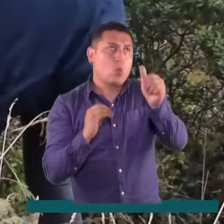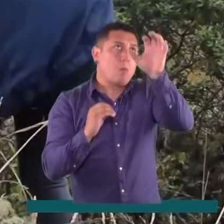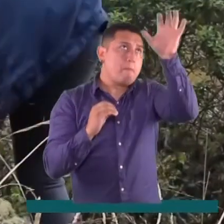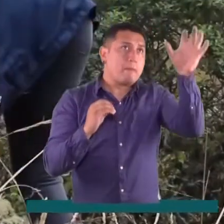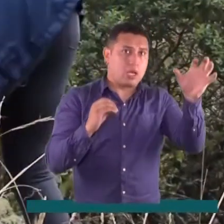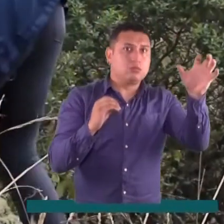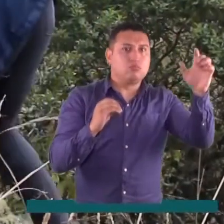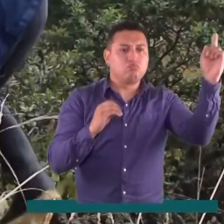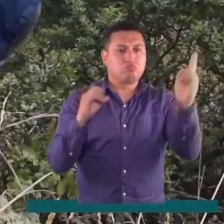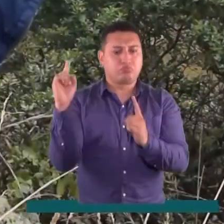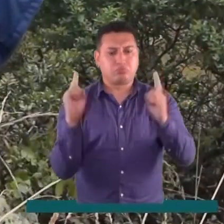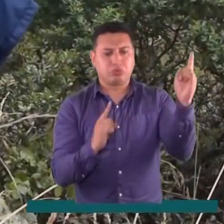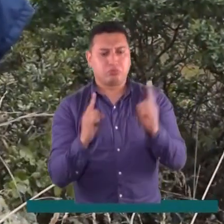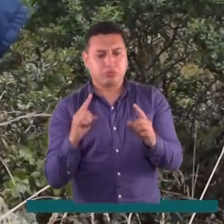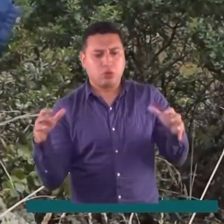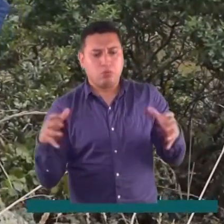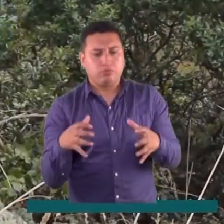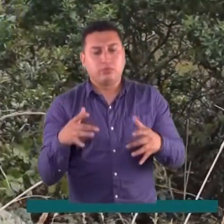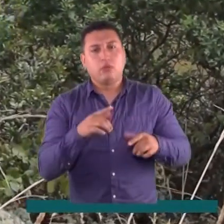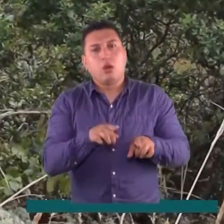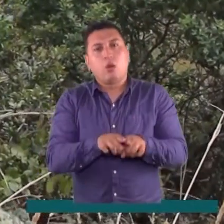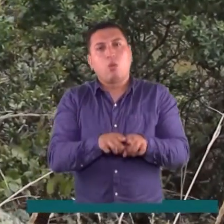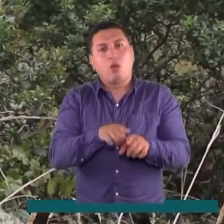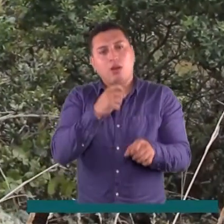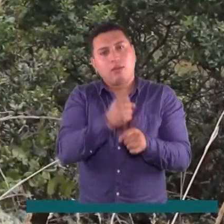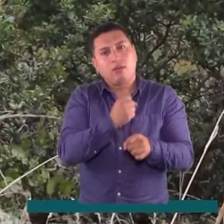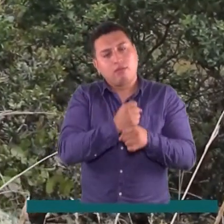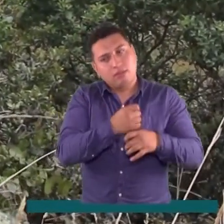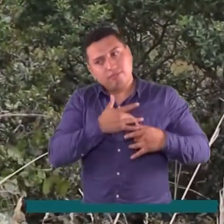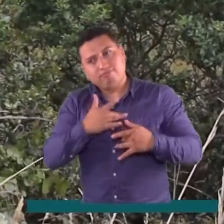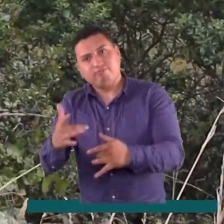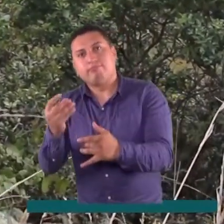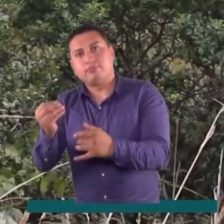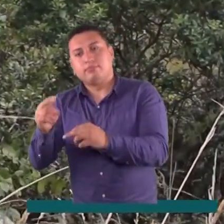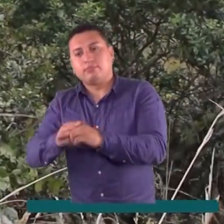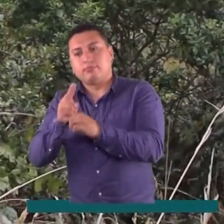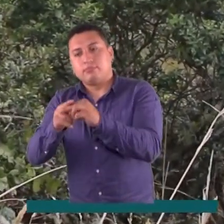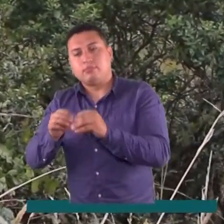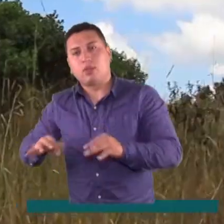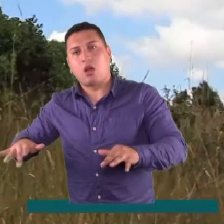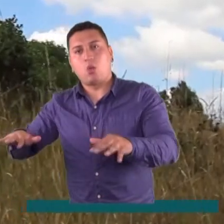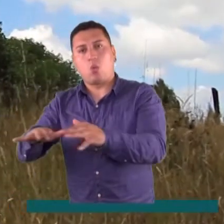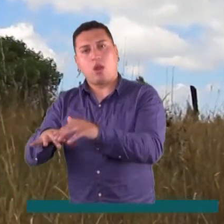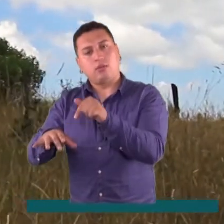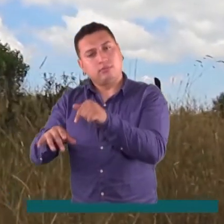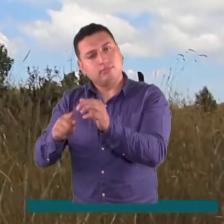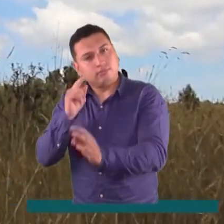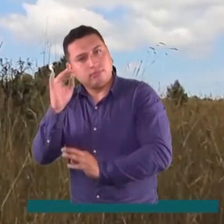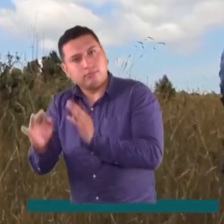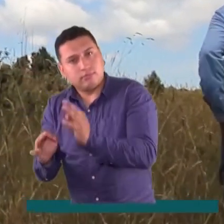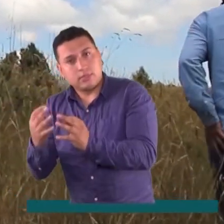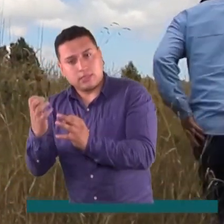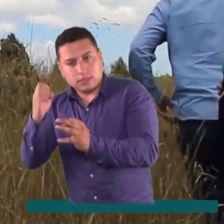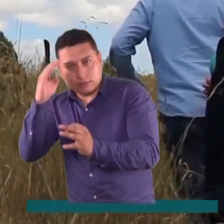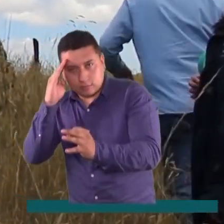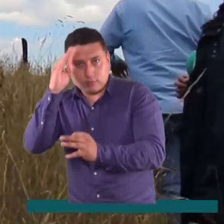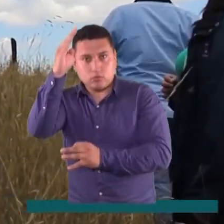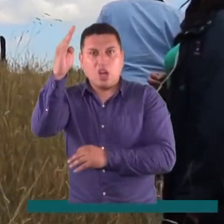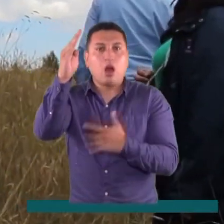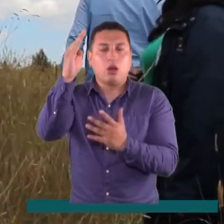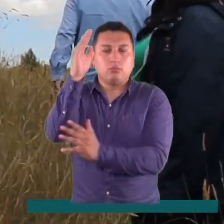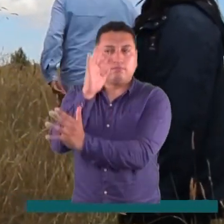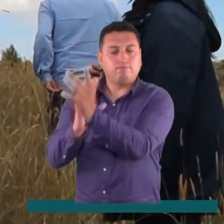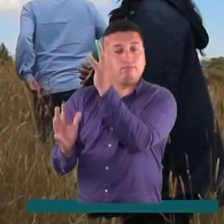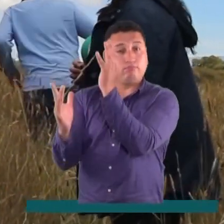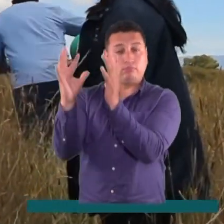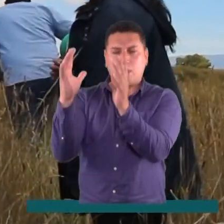se fueron sumando al proyecto para contribuir con un trabajo voluntario que hacen por amor a la naturaleza y el deseo de tener,